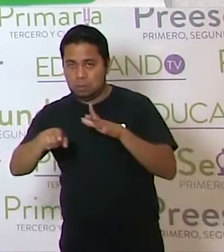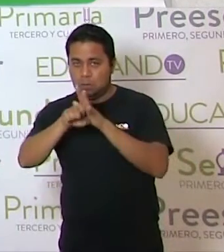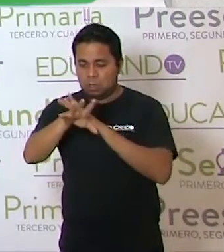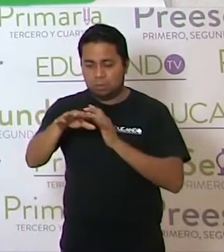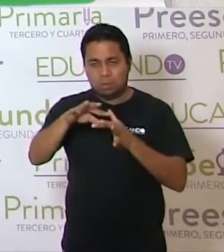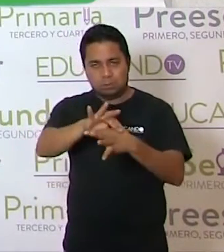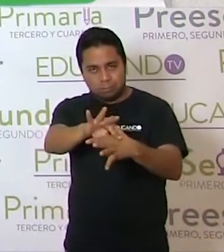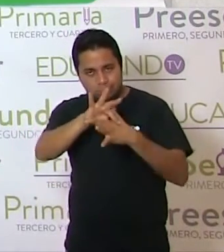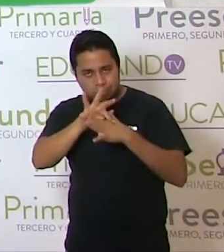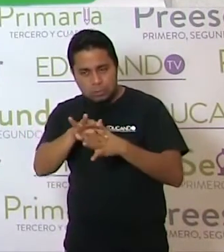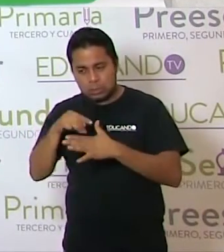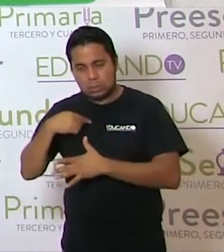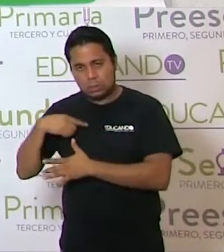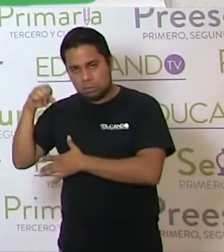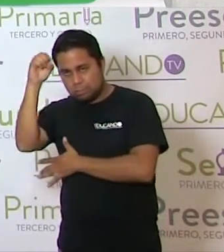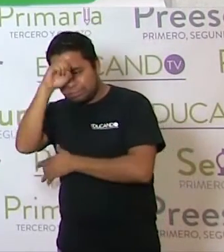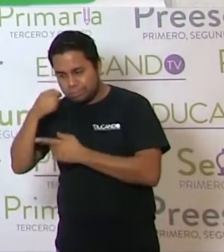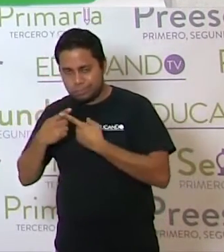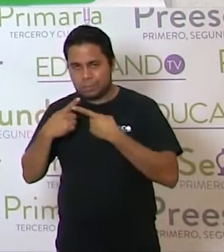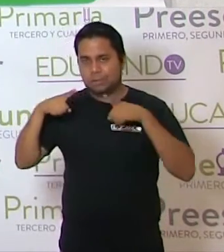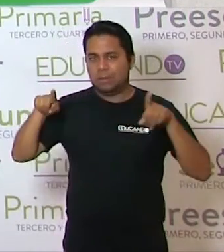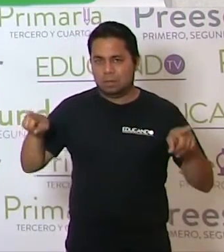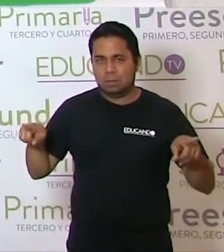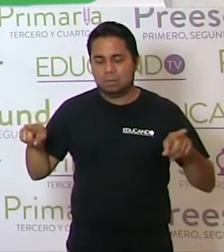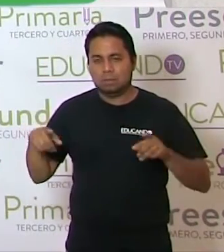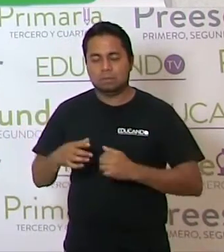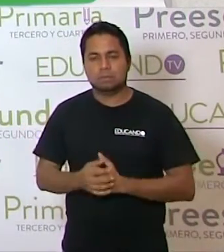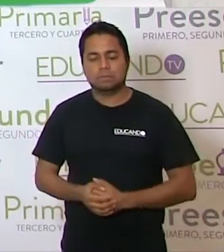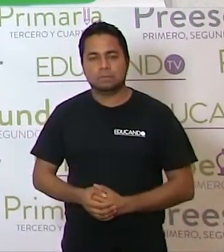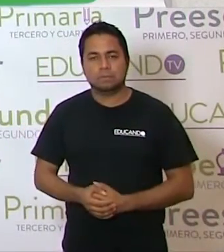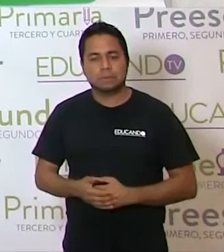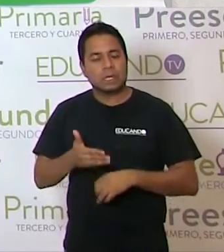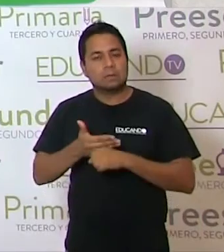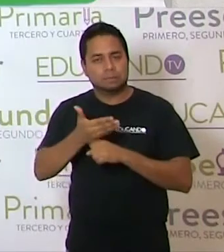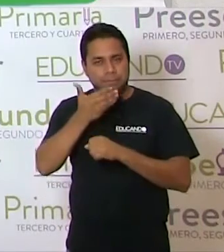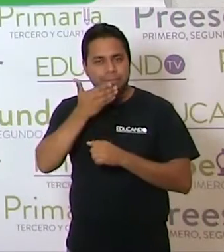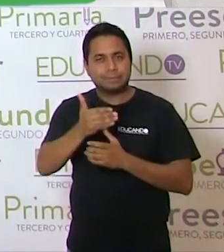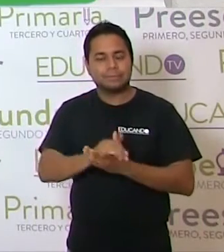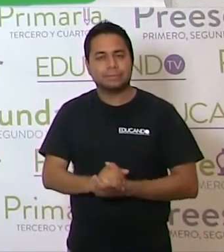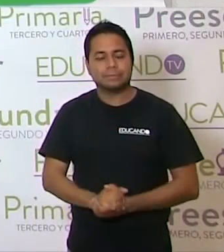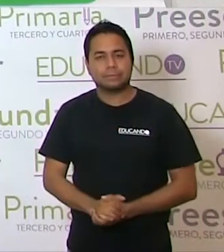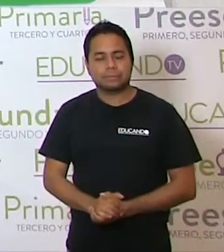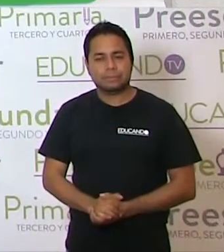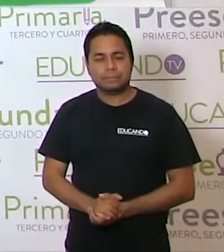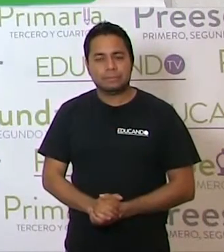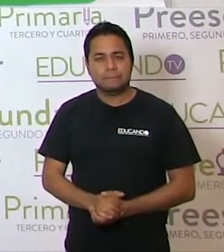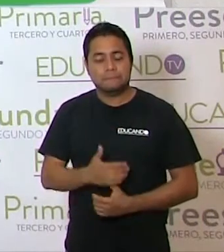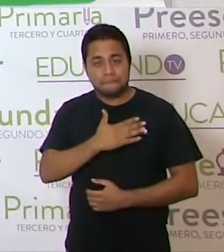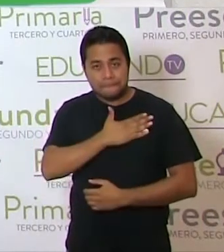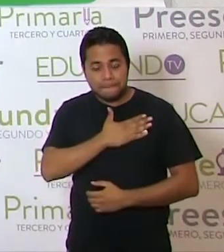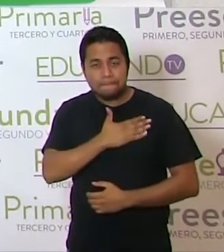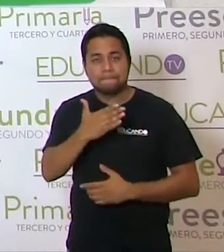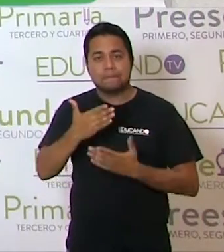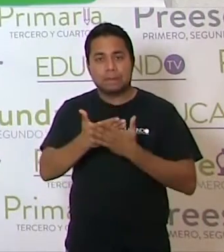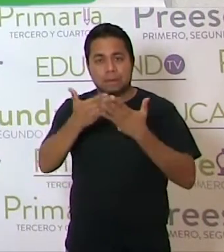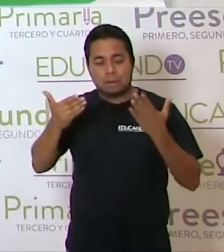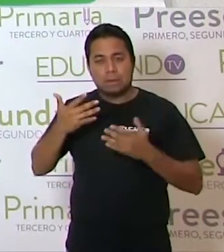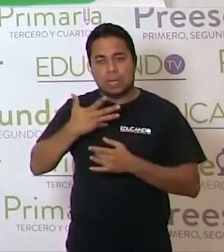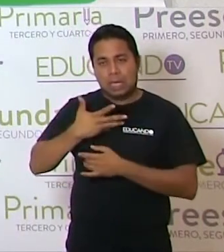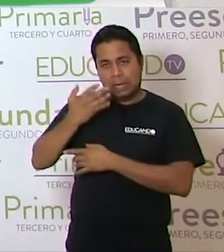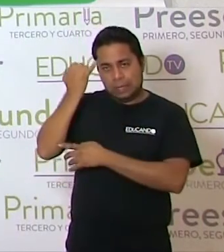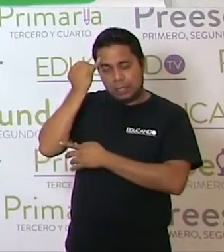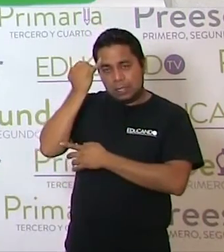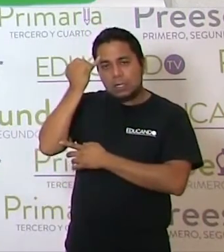hecho y una opinión muy bien bueno entonces ahora que ahora que tenemos una idea